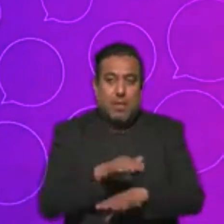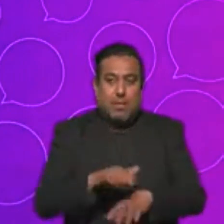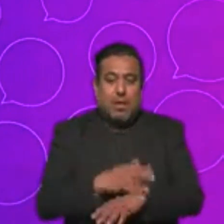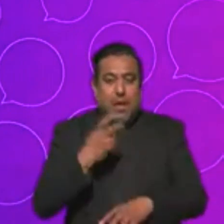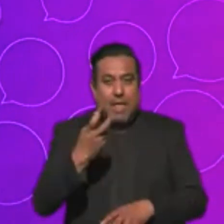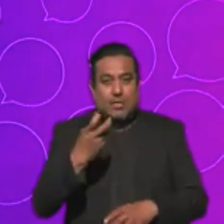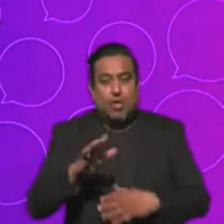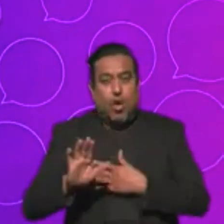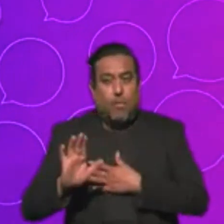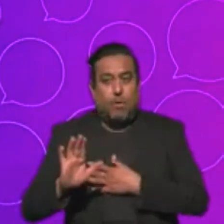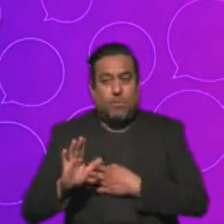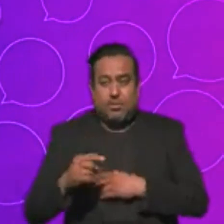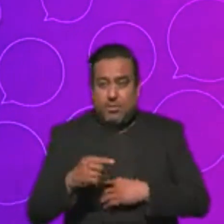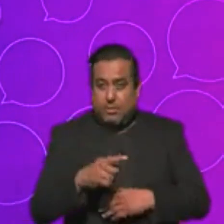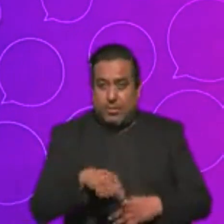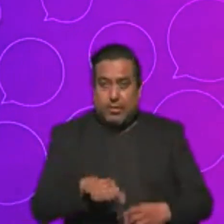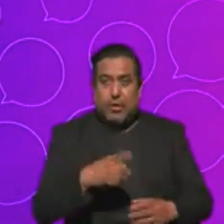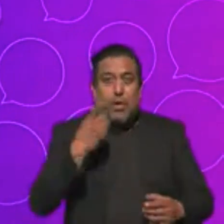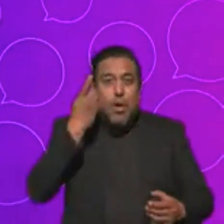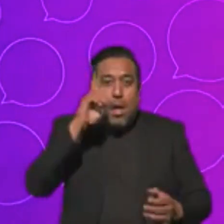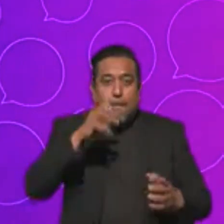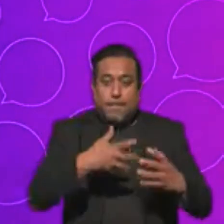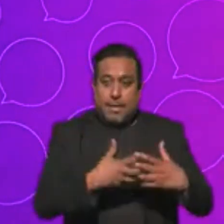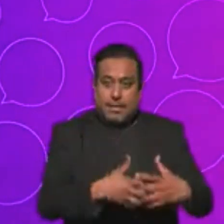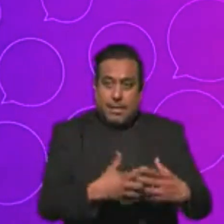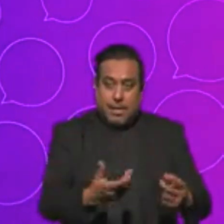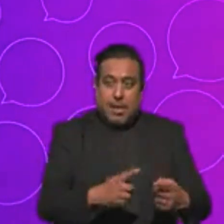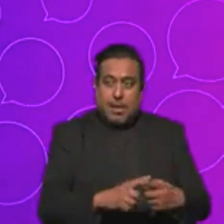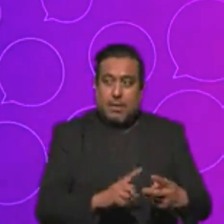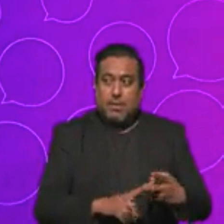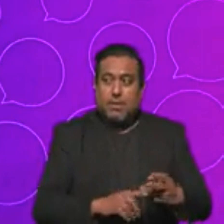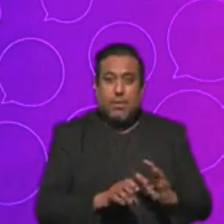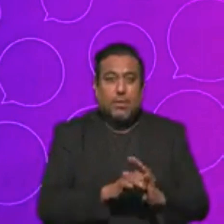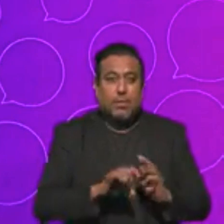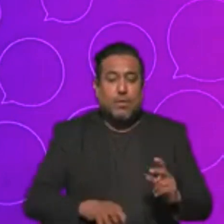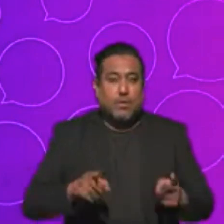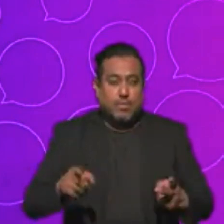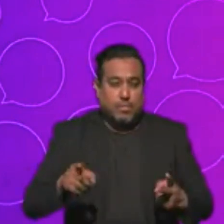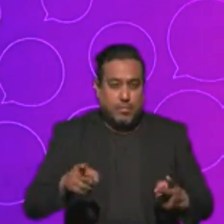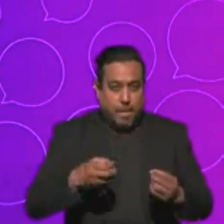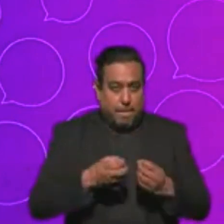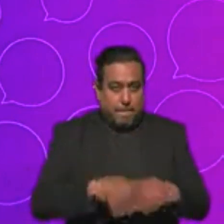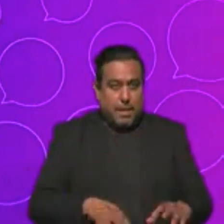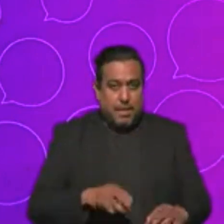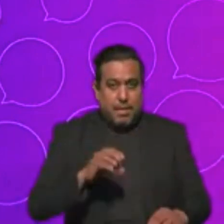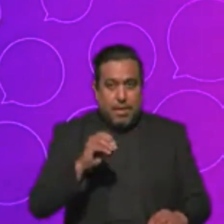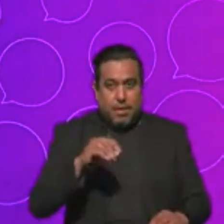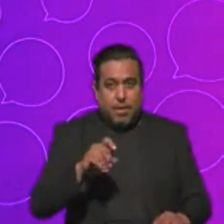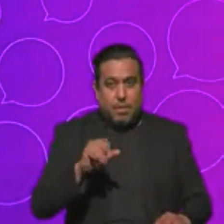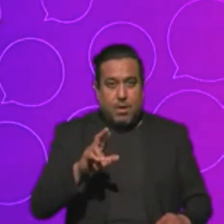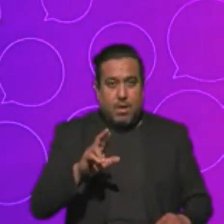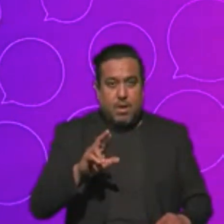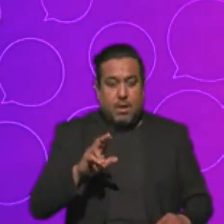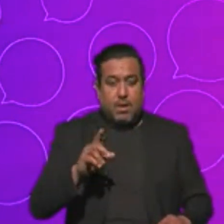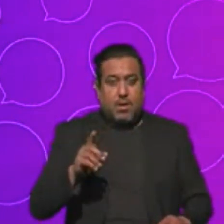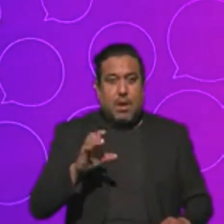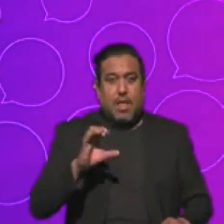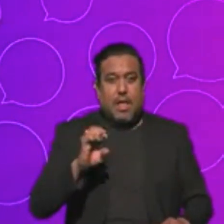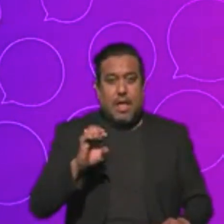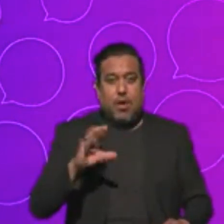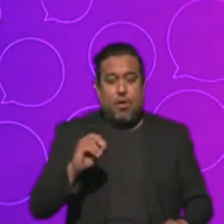compromisos no compromisos con empresarios Ahí está también lo que sucedió con la pérdida que tuvo Omar Hernández con lo del ecofórum de